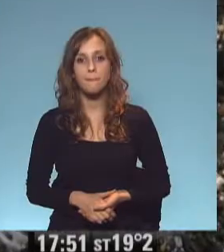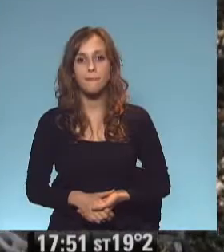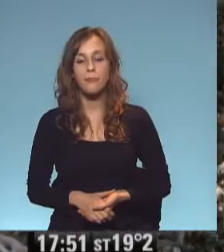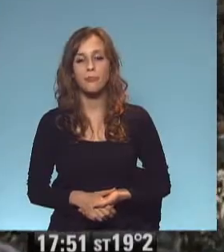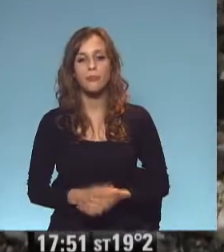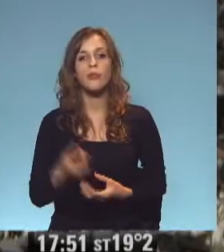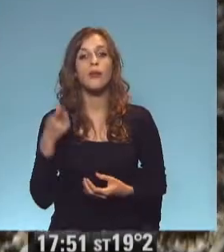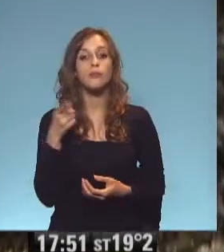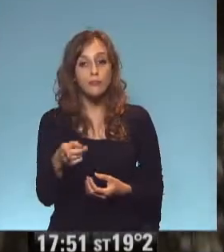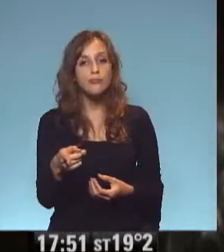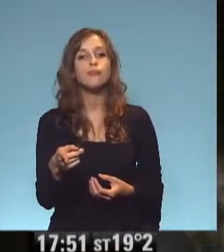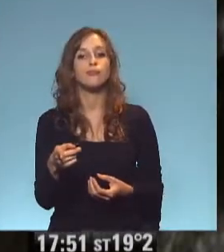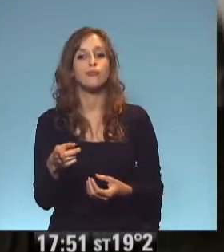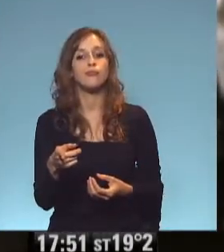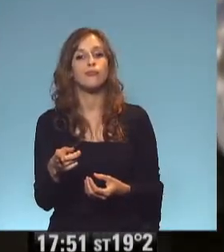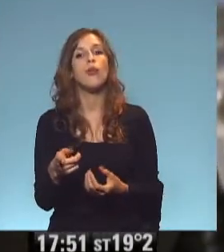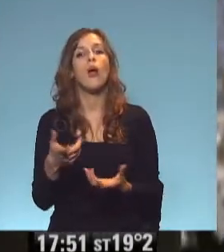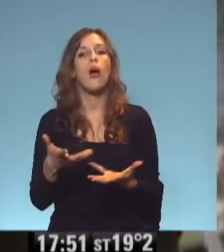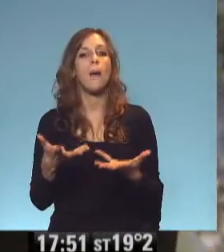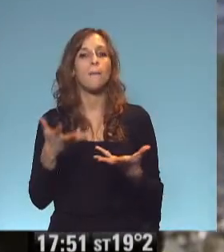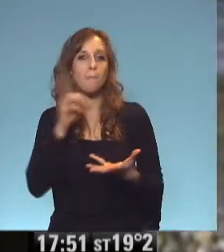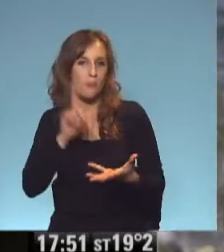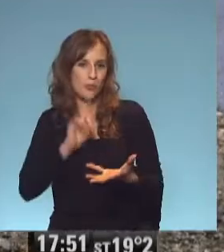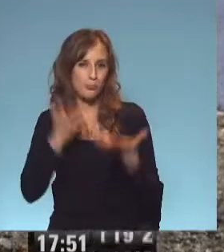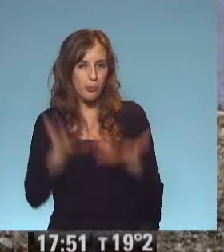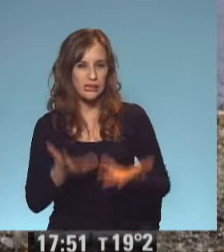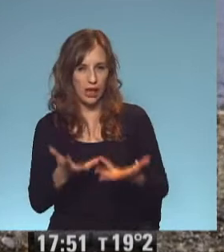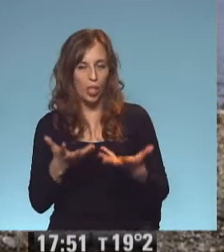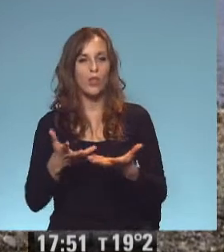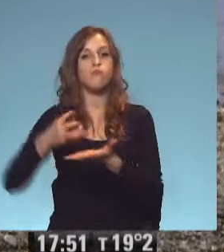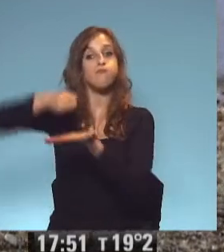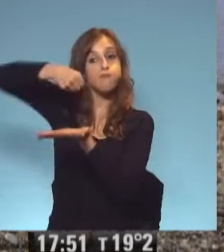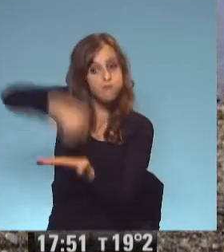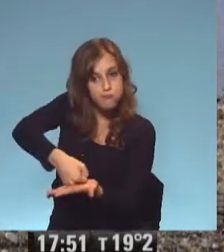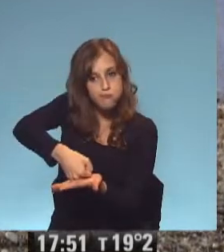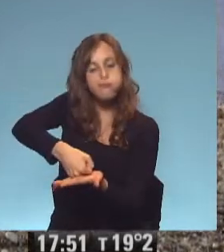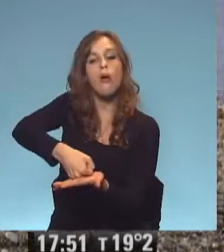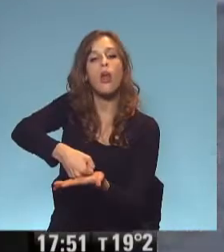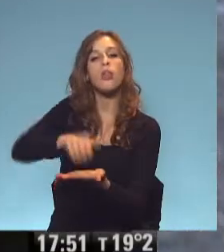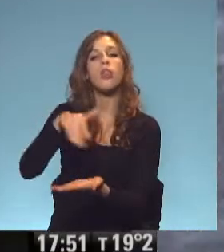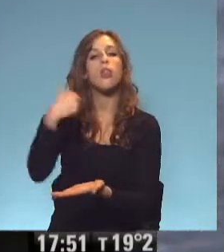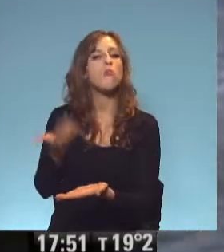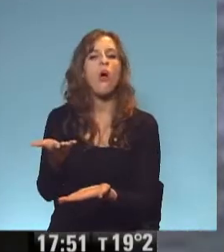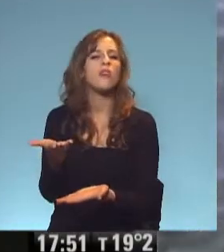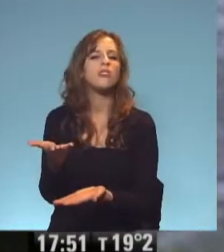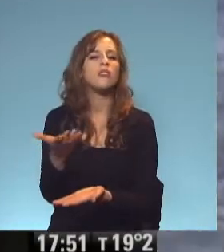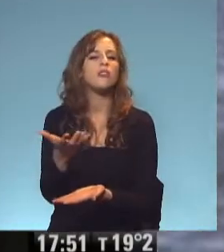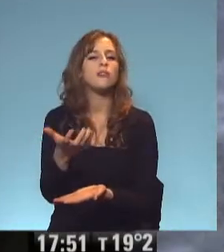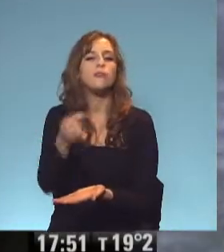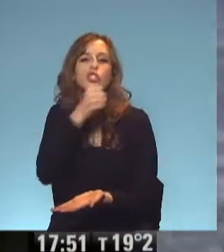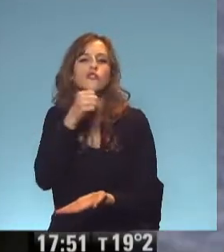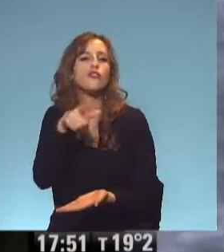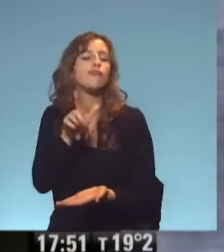Este es el peso, esto tiene que quedar en el fondo. Después el hidrófono en sí va a ir colgado, generalmente va a quedar así, no importa, está bien que quede